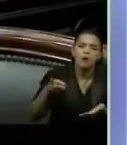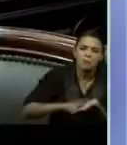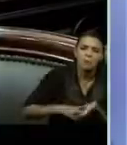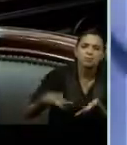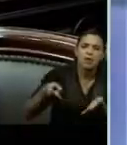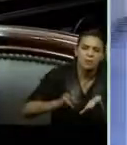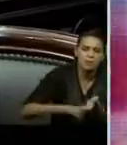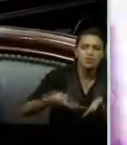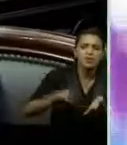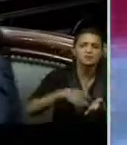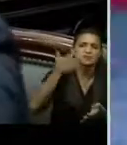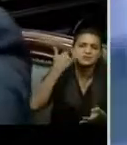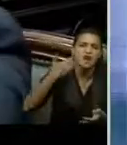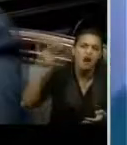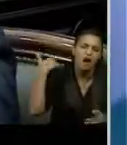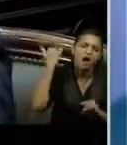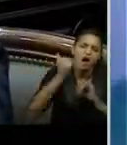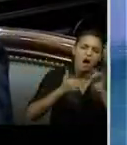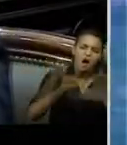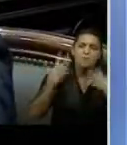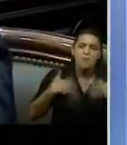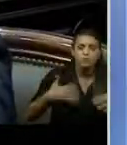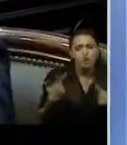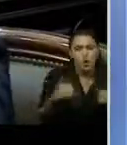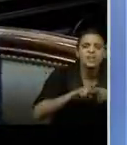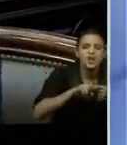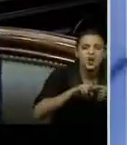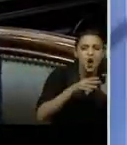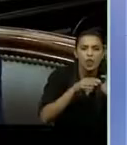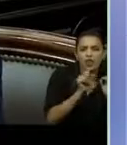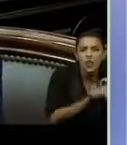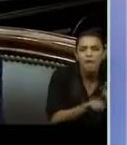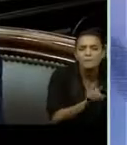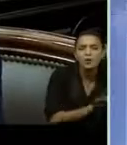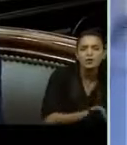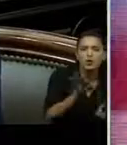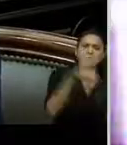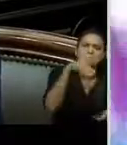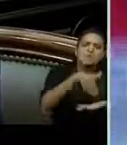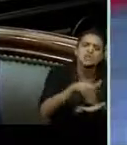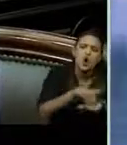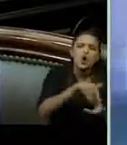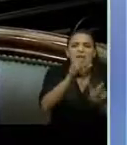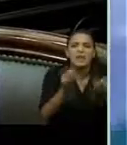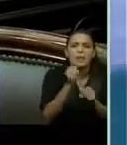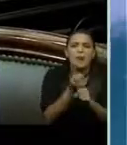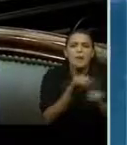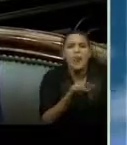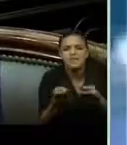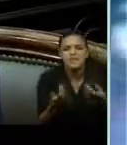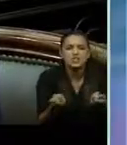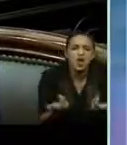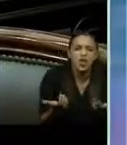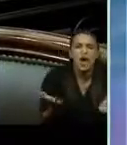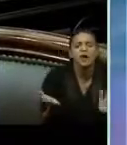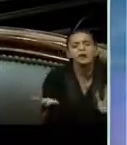por el Cambio que nos den una mano a nosotros, que los trabajadores de viñateros puedan jubilarse antes. Simplemente que hoy día quedó en claro quiénes defienden